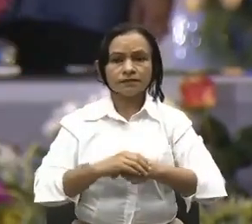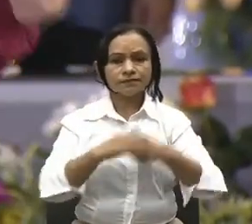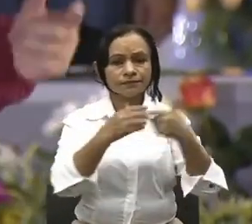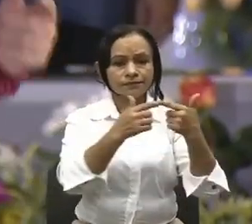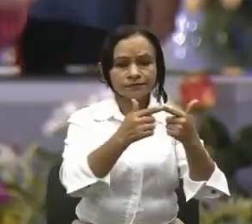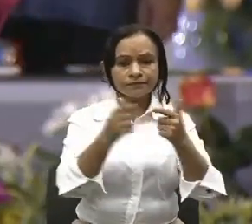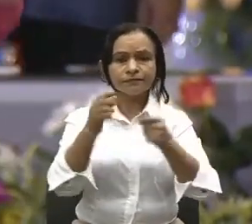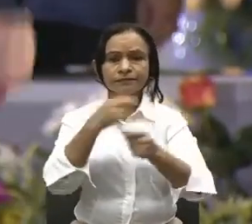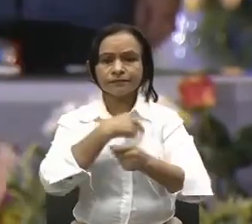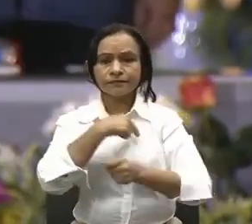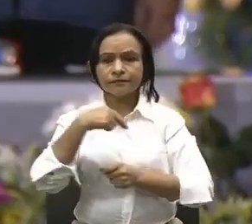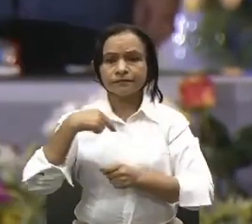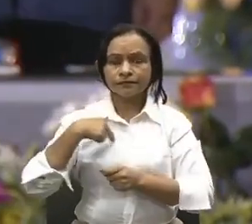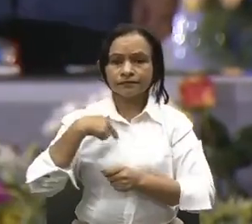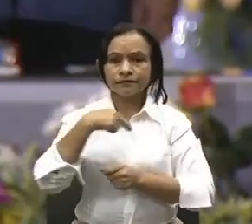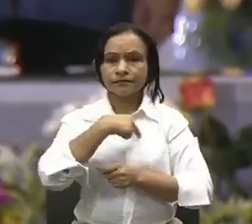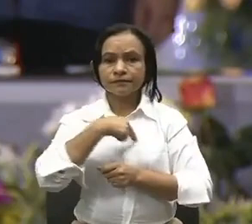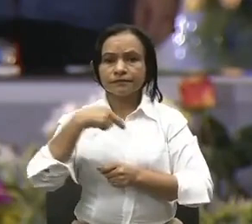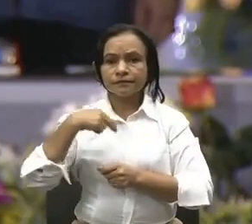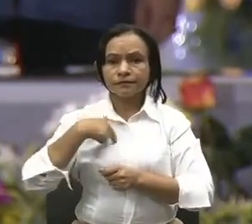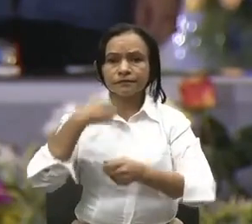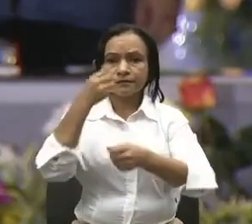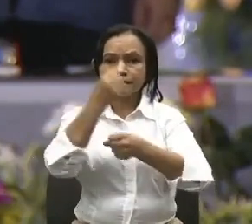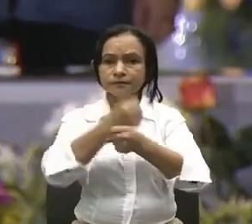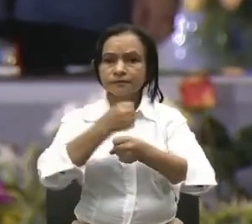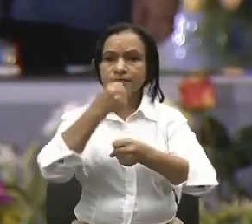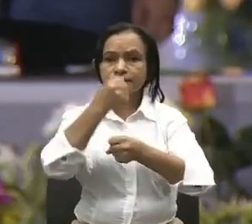organizando y desarrollando tareas